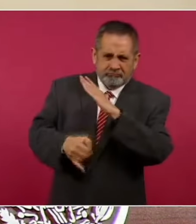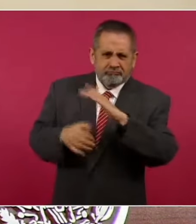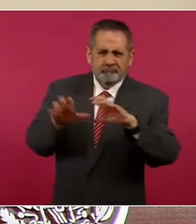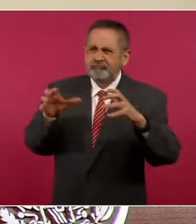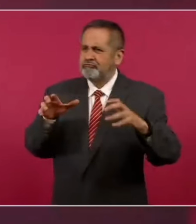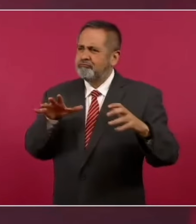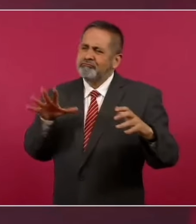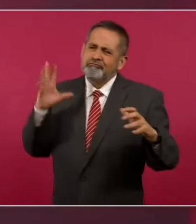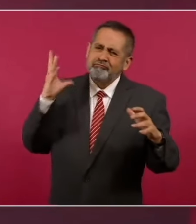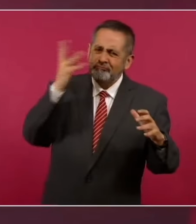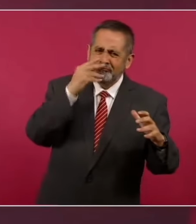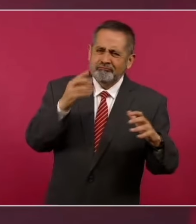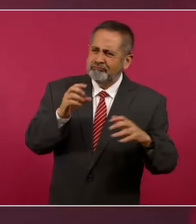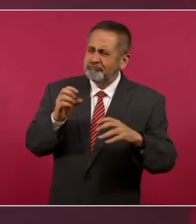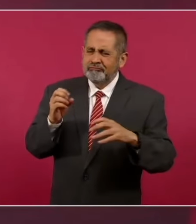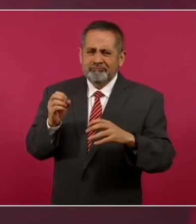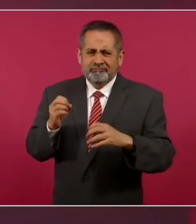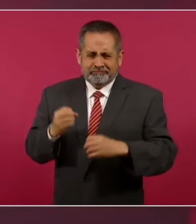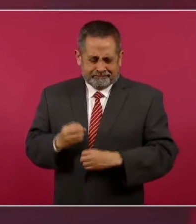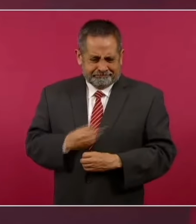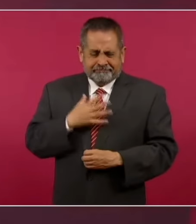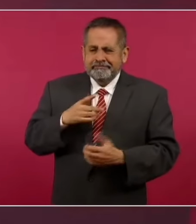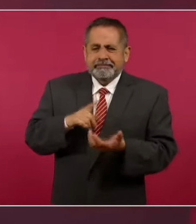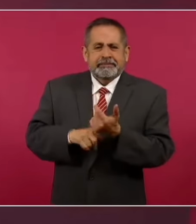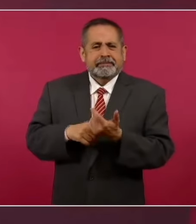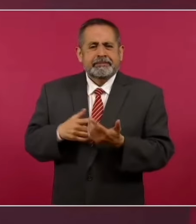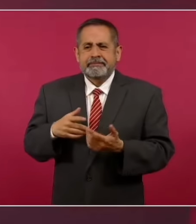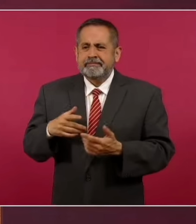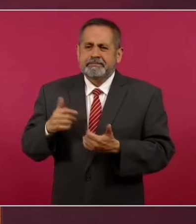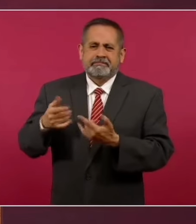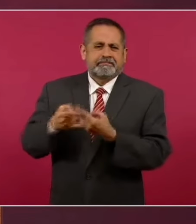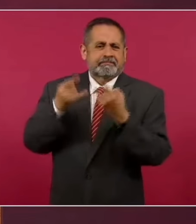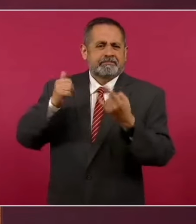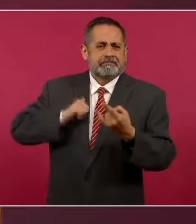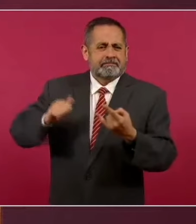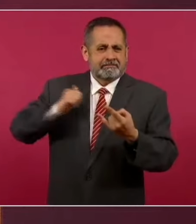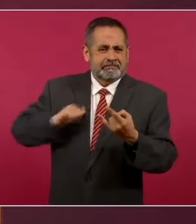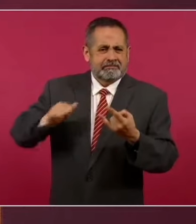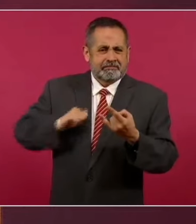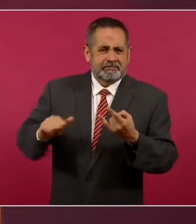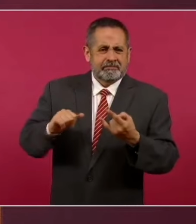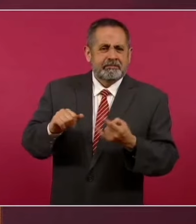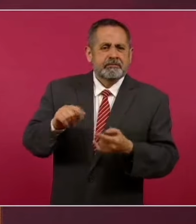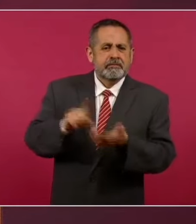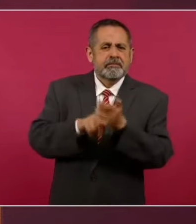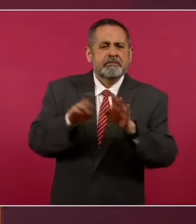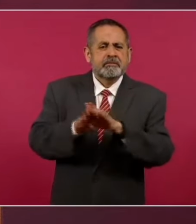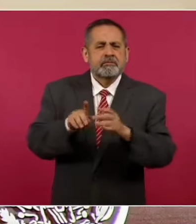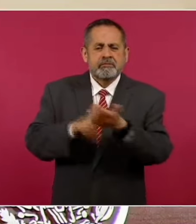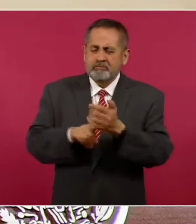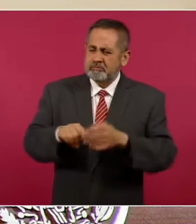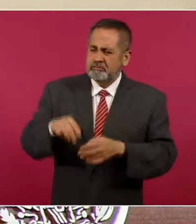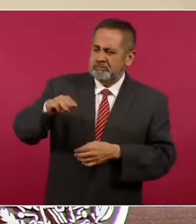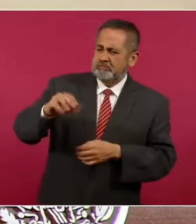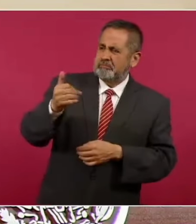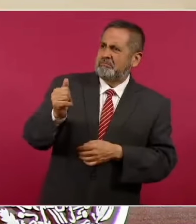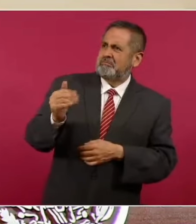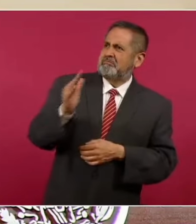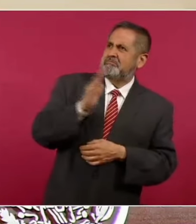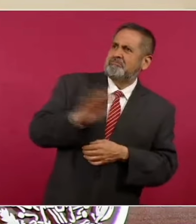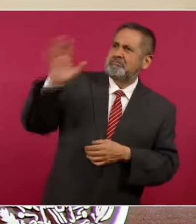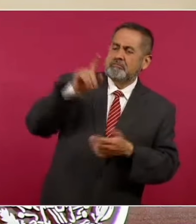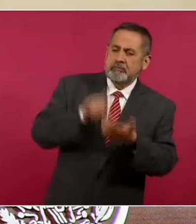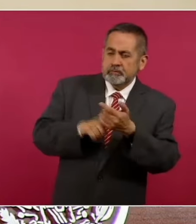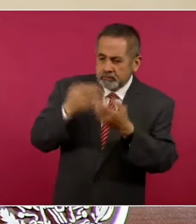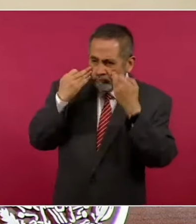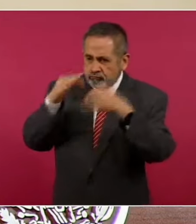color del el corazón de la grandeza del pueblo gigante de los mayas. Ahí